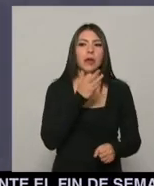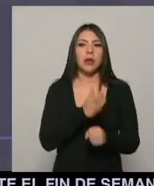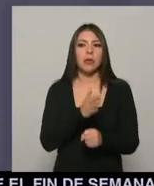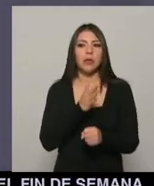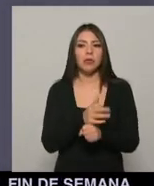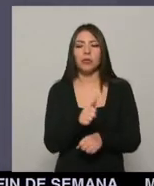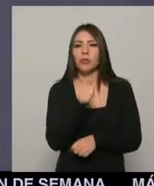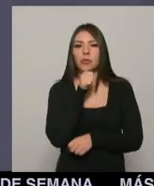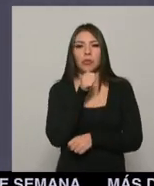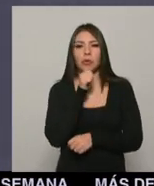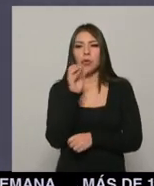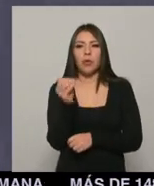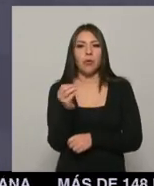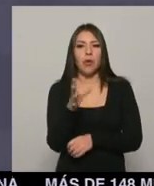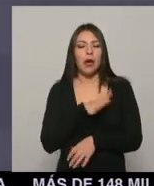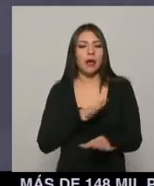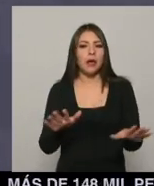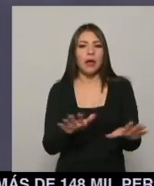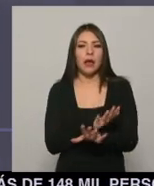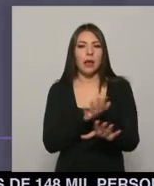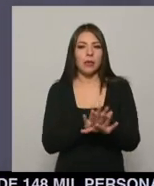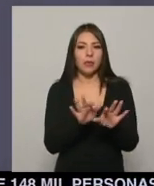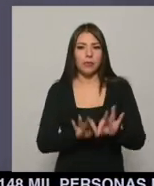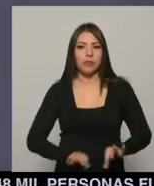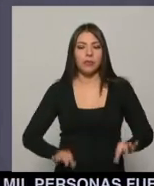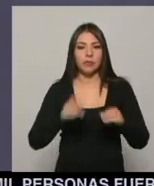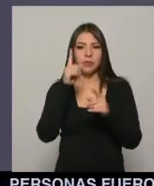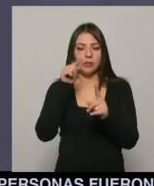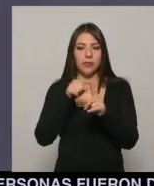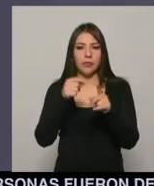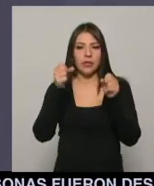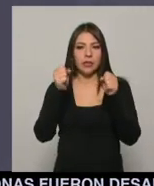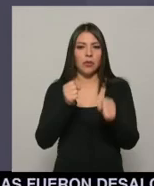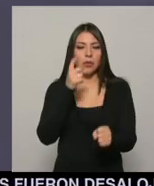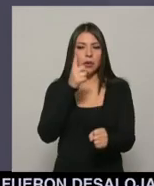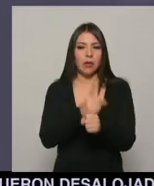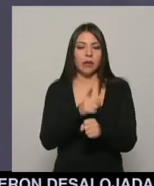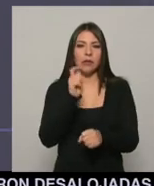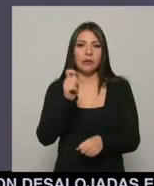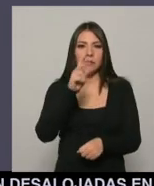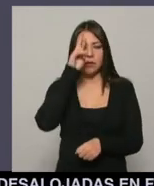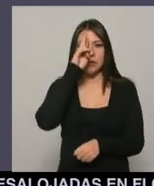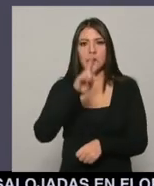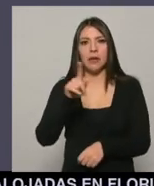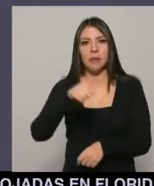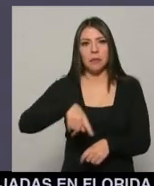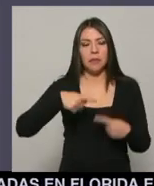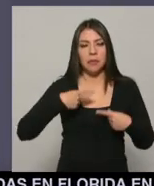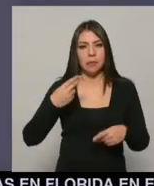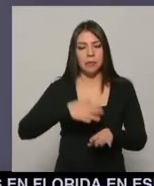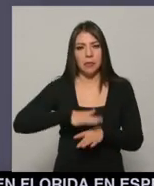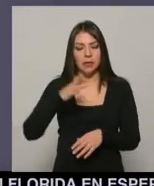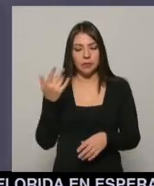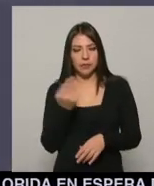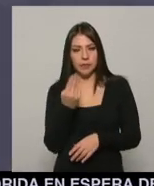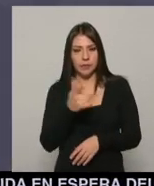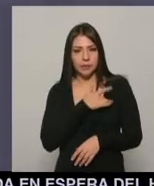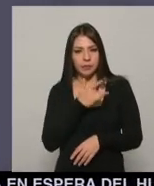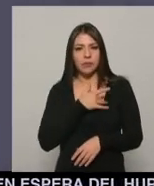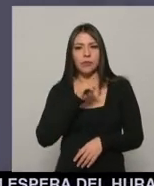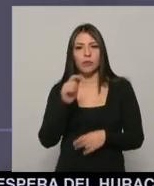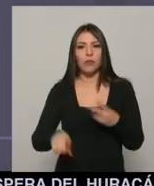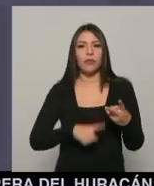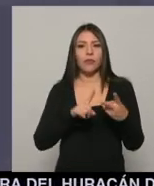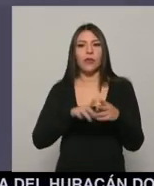tenemos resultados importantes. Uno es el de seguridad pública, que es el más sensible para la gente, y el otro tema es el de